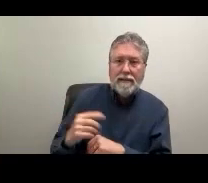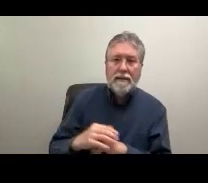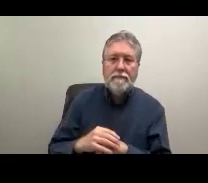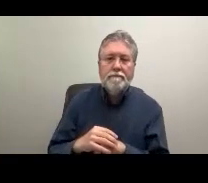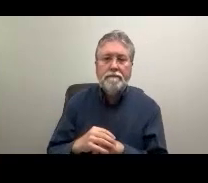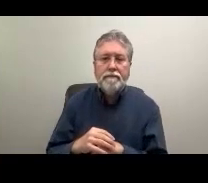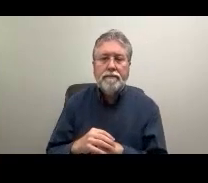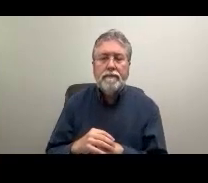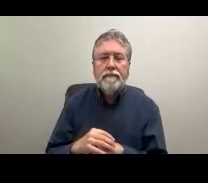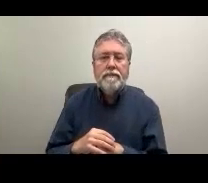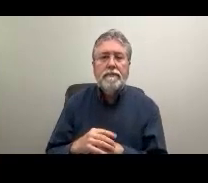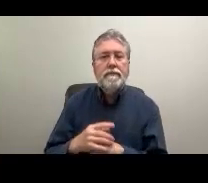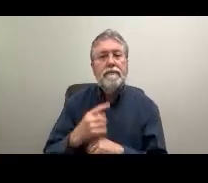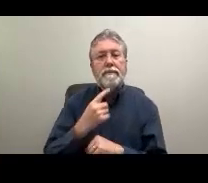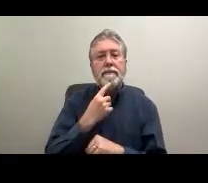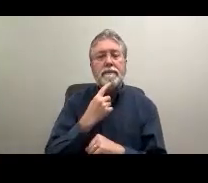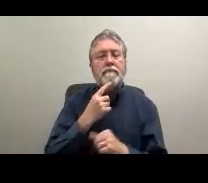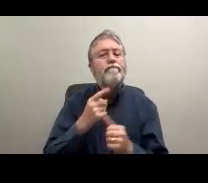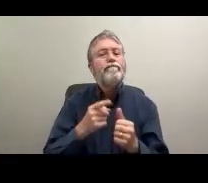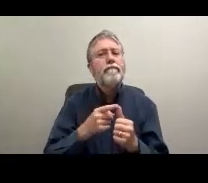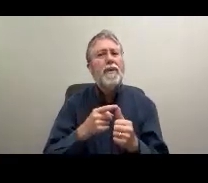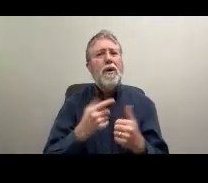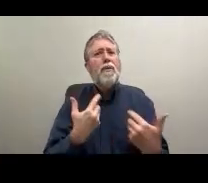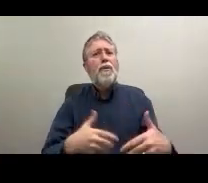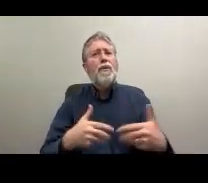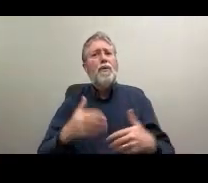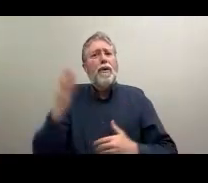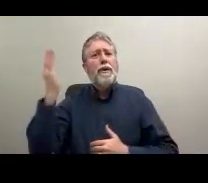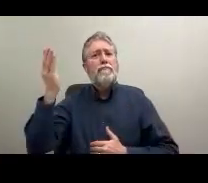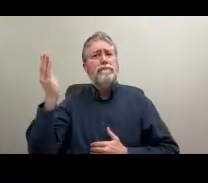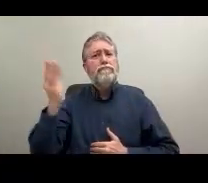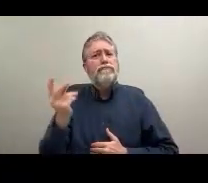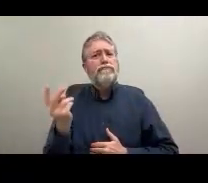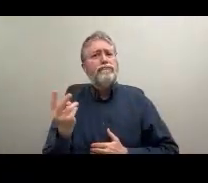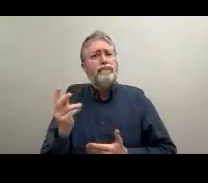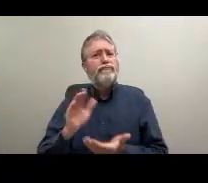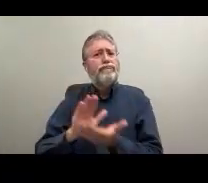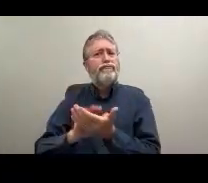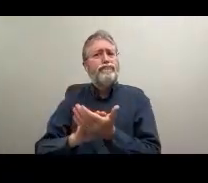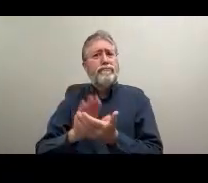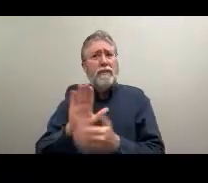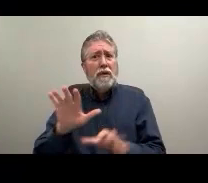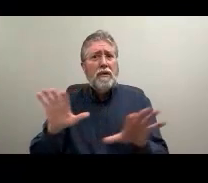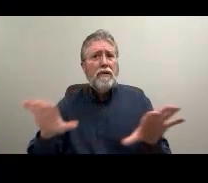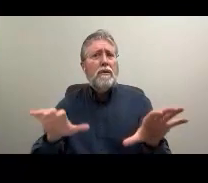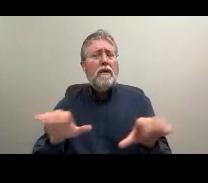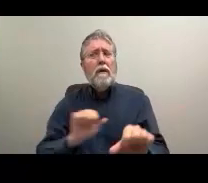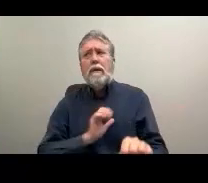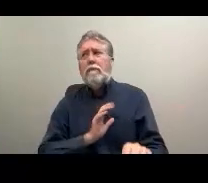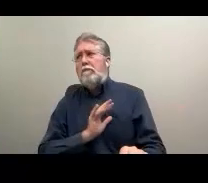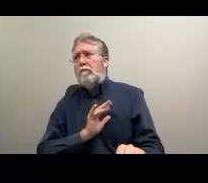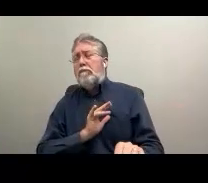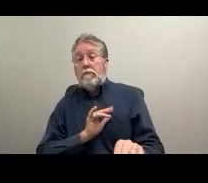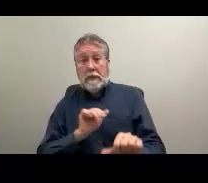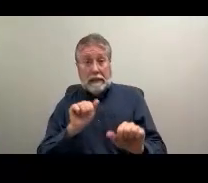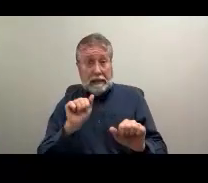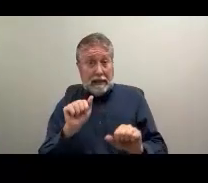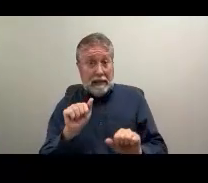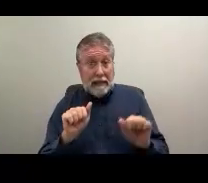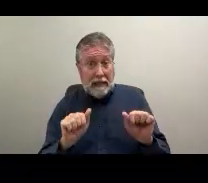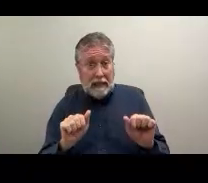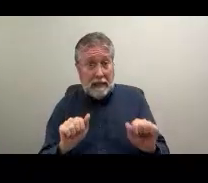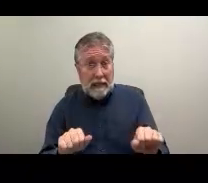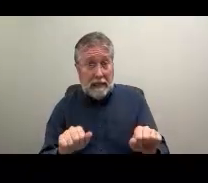dice que la presentación y el trabajo son excelentes. Y luego pregunta si estos datos se pueden convertir en variables para utilizar en